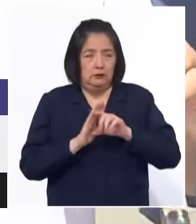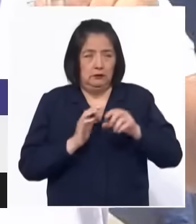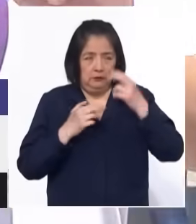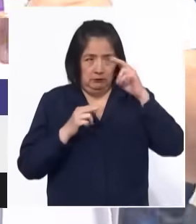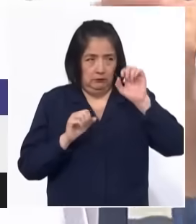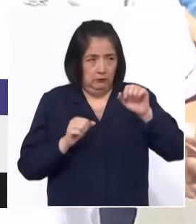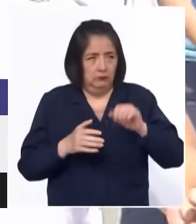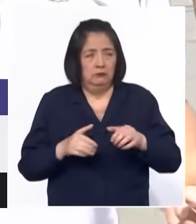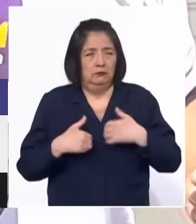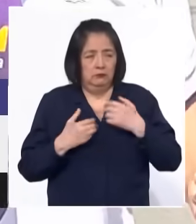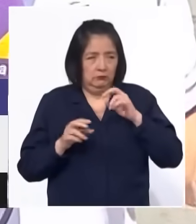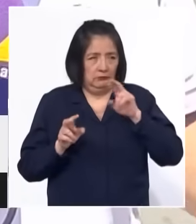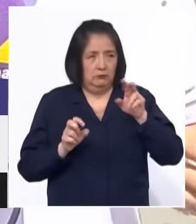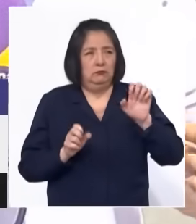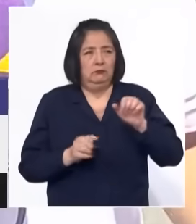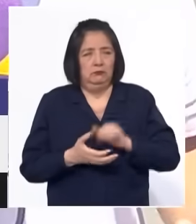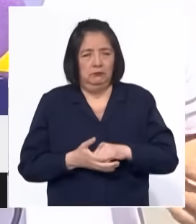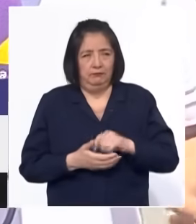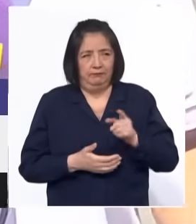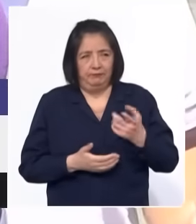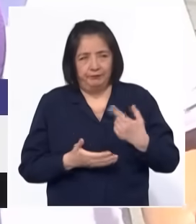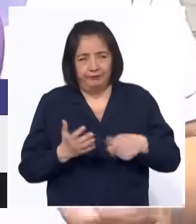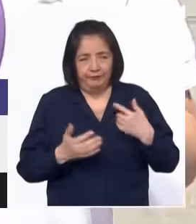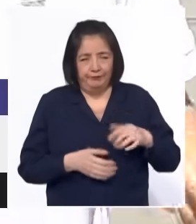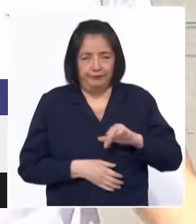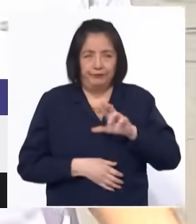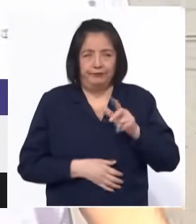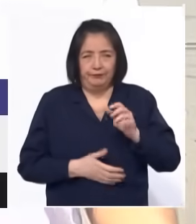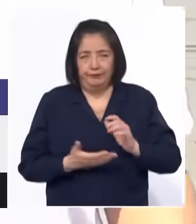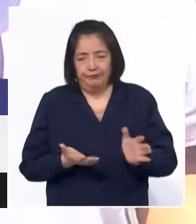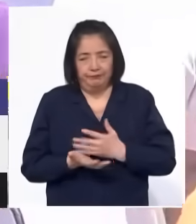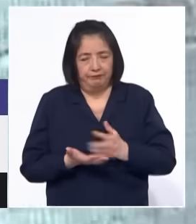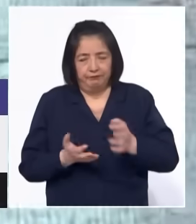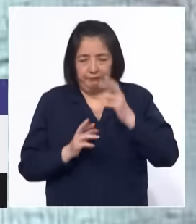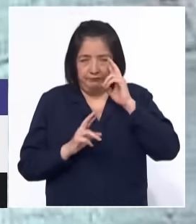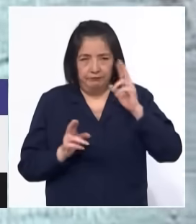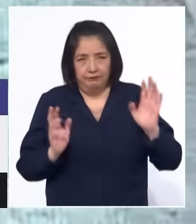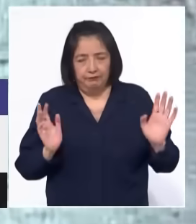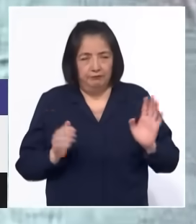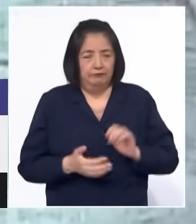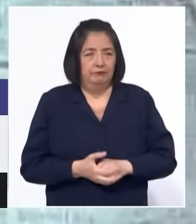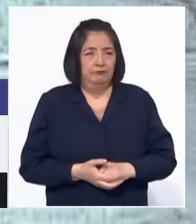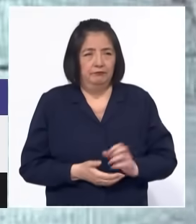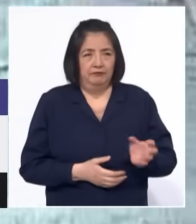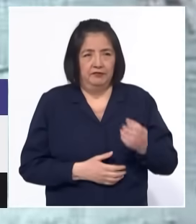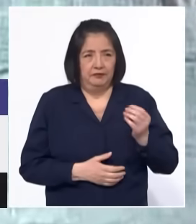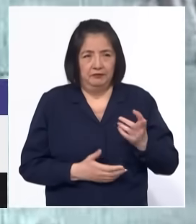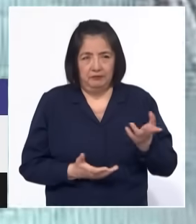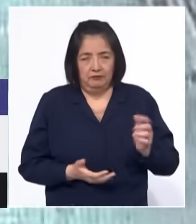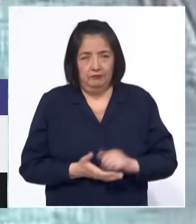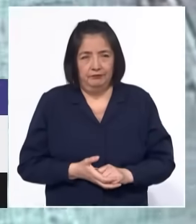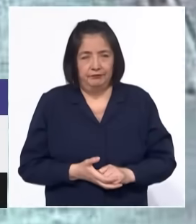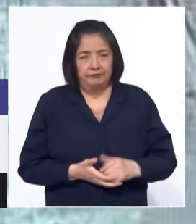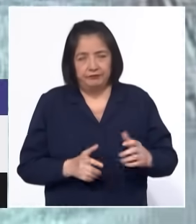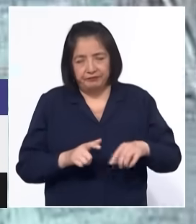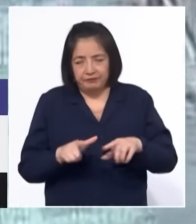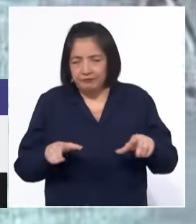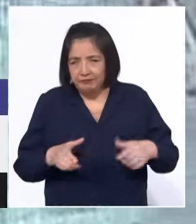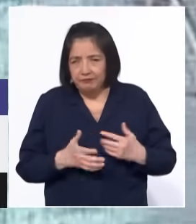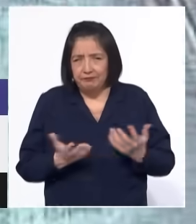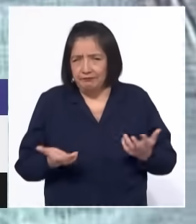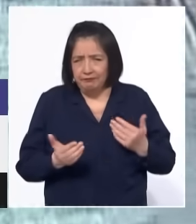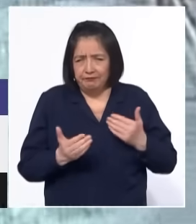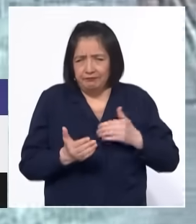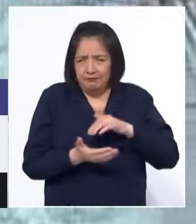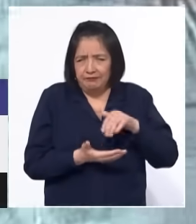tenido acceso y que dan cuenta, pues, de este accionar delincuencial que no tiene respeto por nada, Lorena, porque esto ocurre en una zona muy